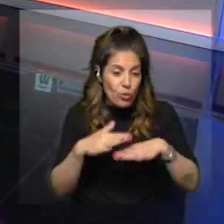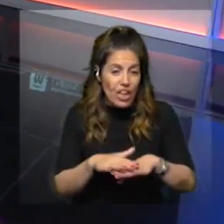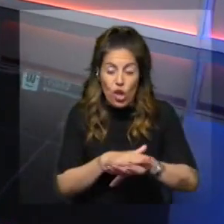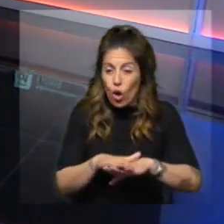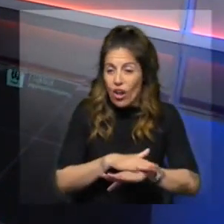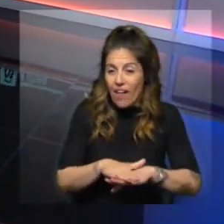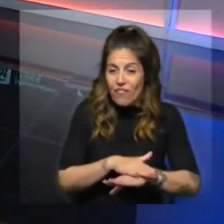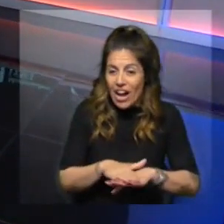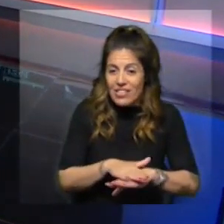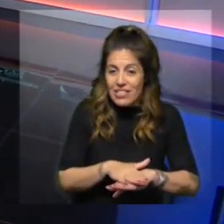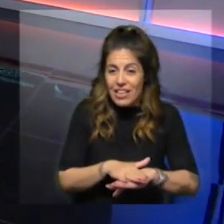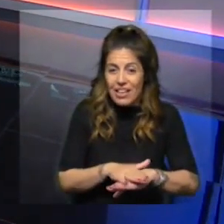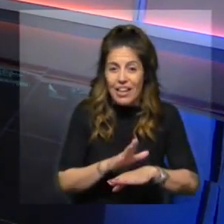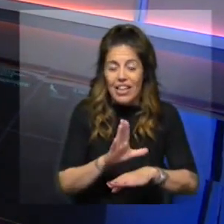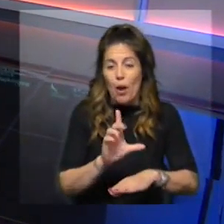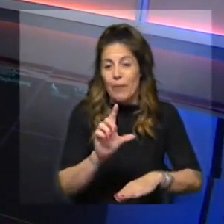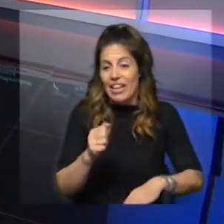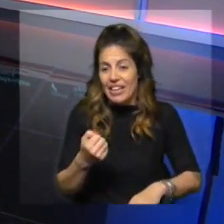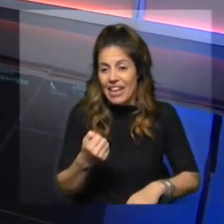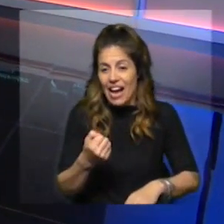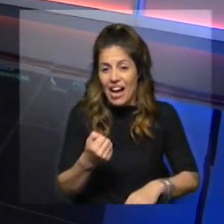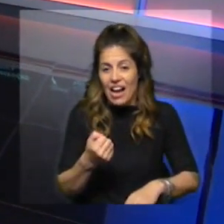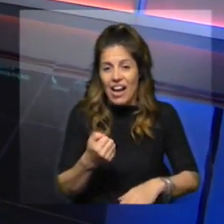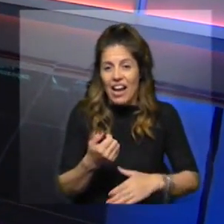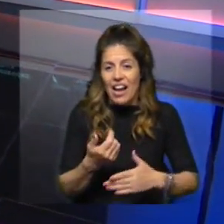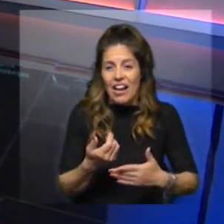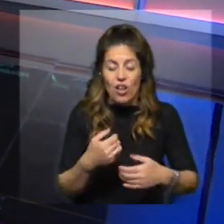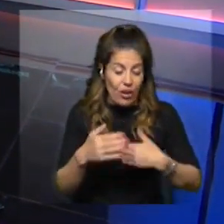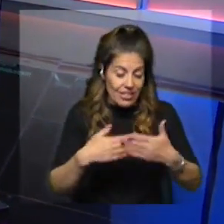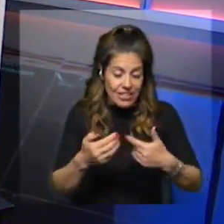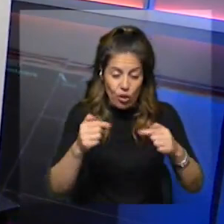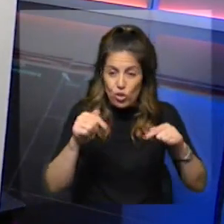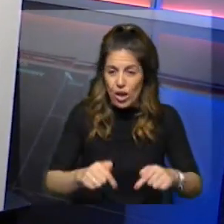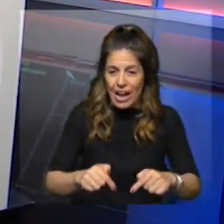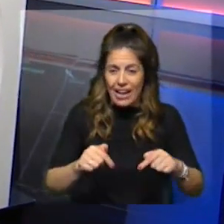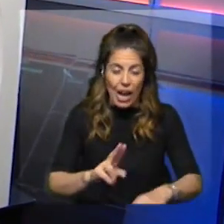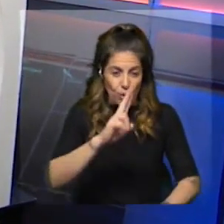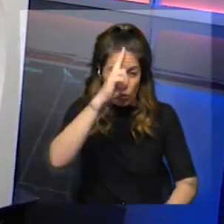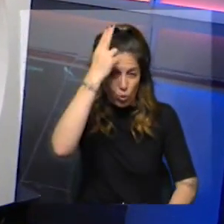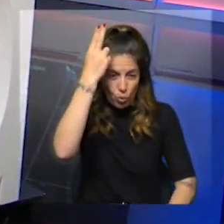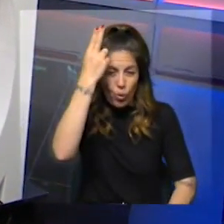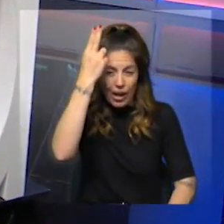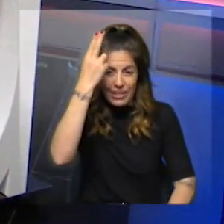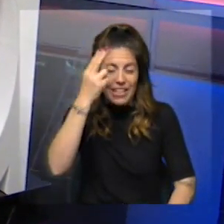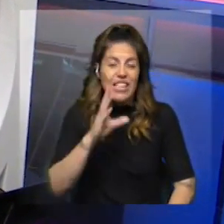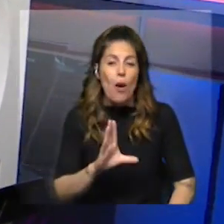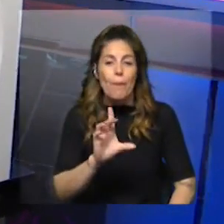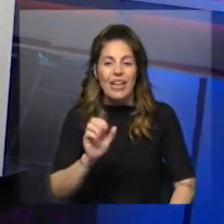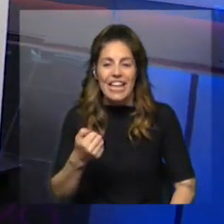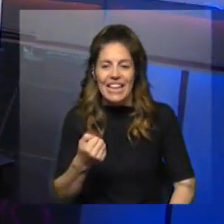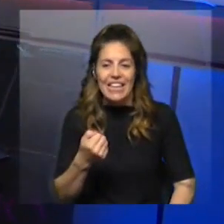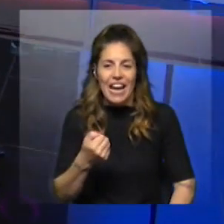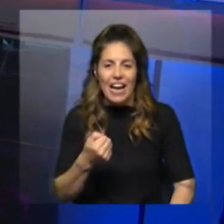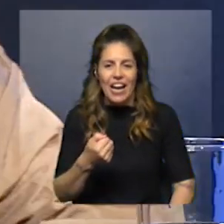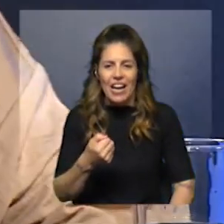que es la plena danza, ¿entendés? Que es más que nada lo que se desarrolló acá en Uruguay, que es esa plena Charleston,